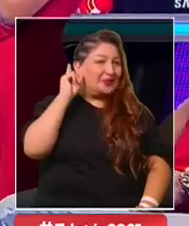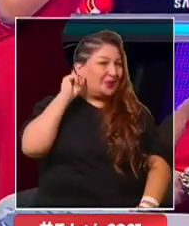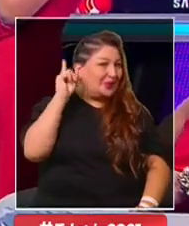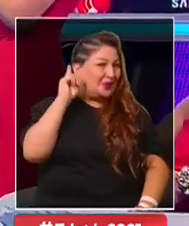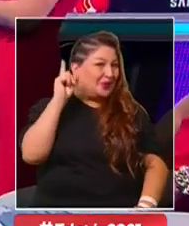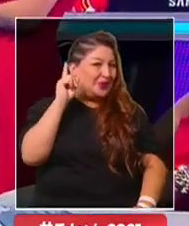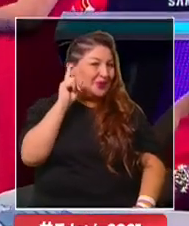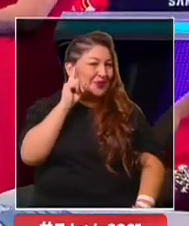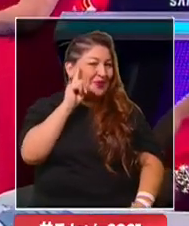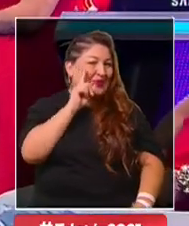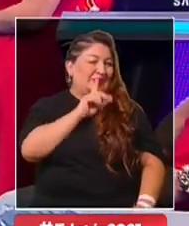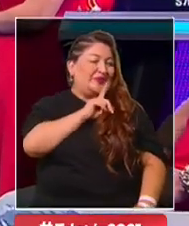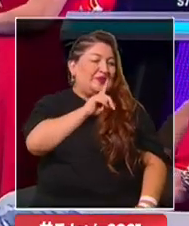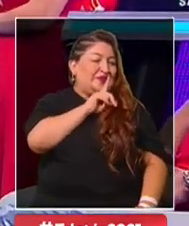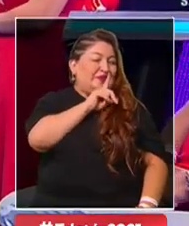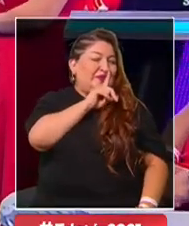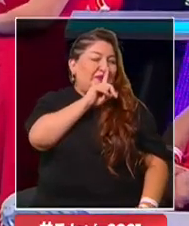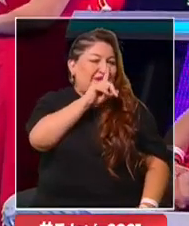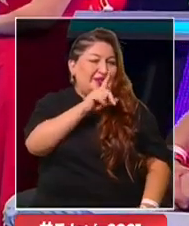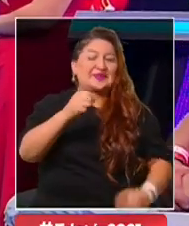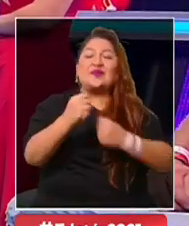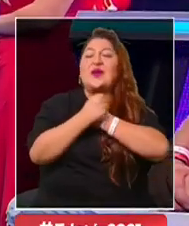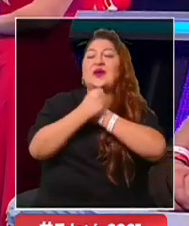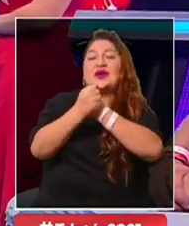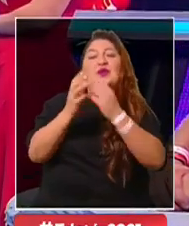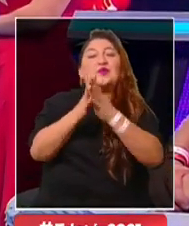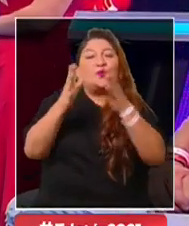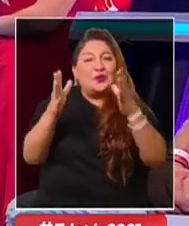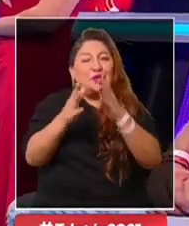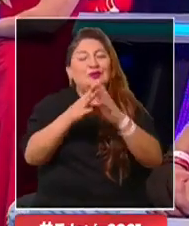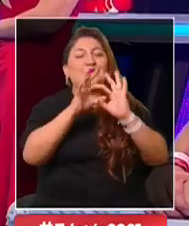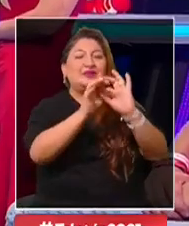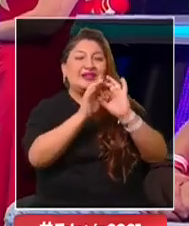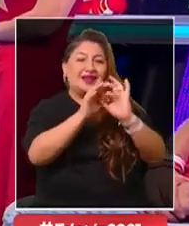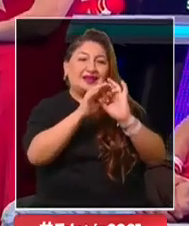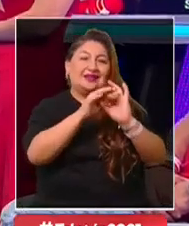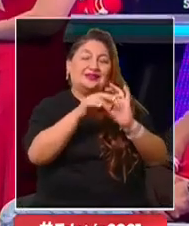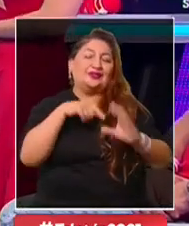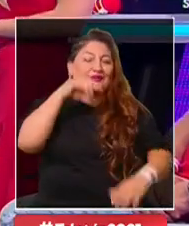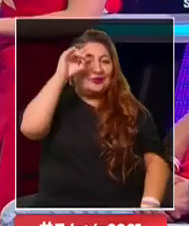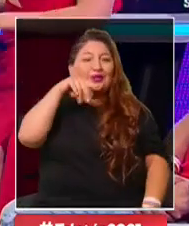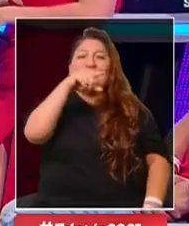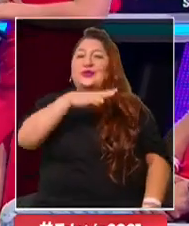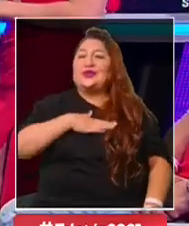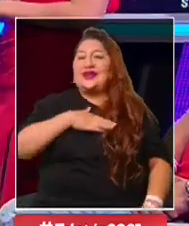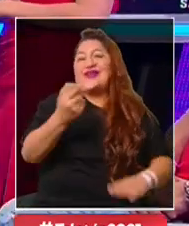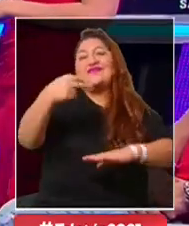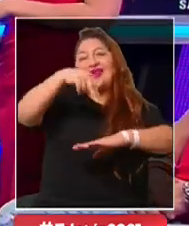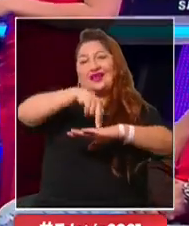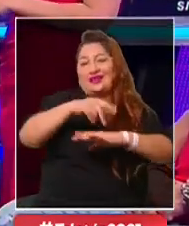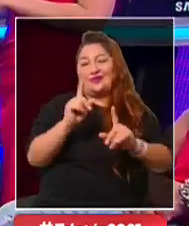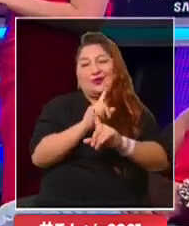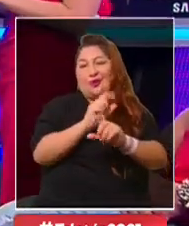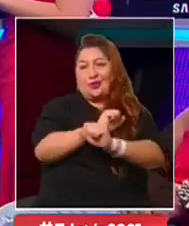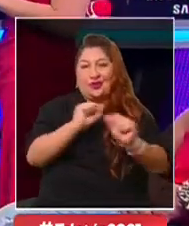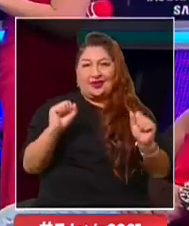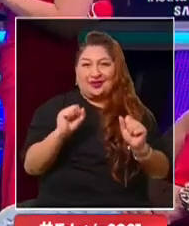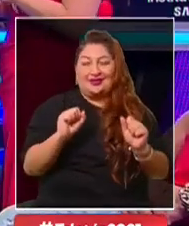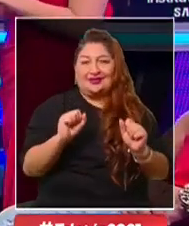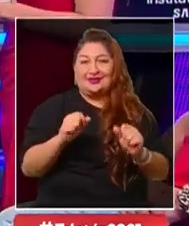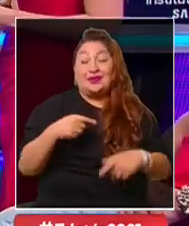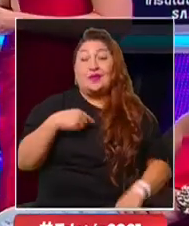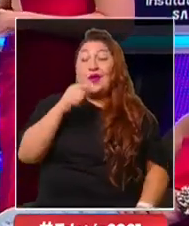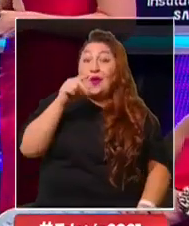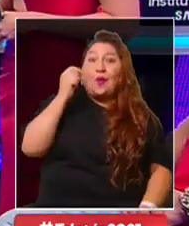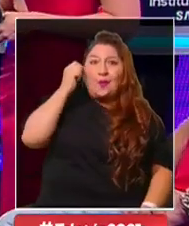Lo quiero mucho. Muchas gracias, Ricardo. Bueno, yo sé que querías venir y no pudiste. Bueno, don Mario, ¿viste todo